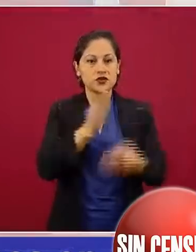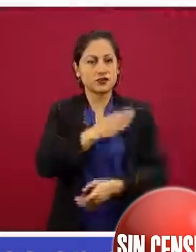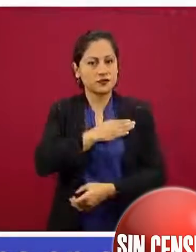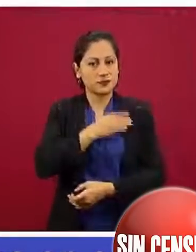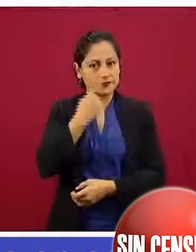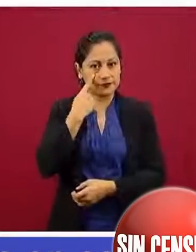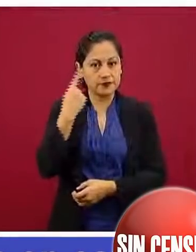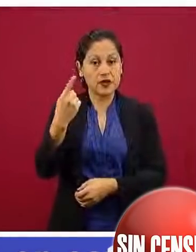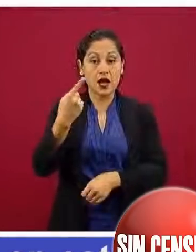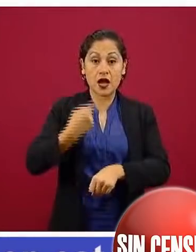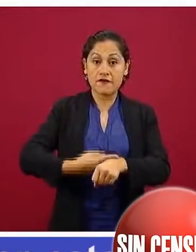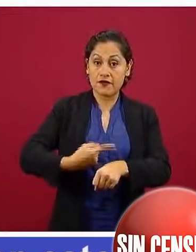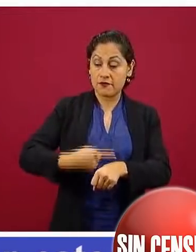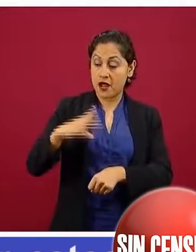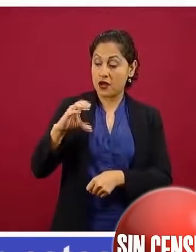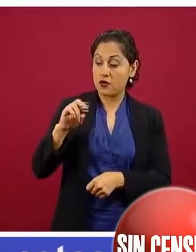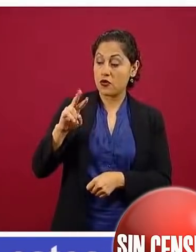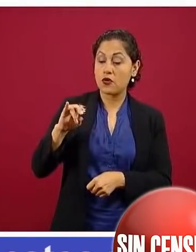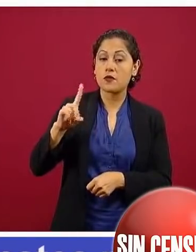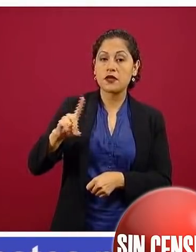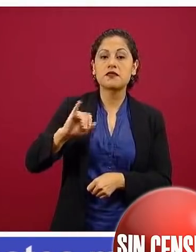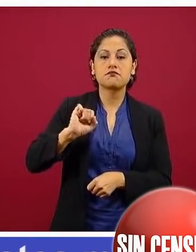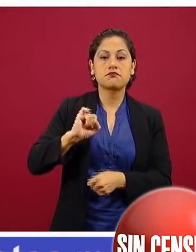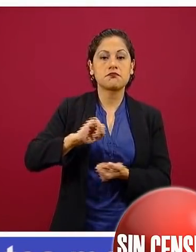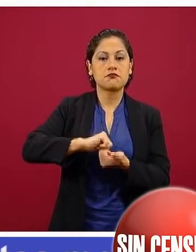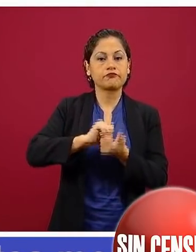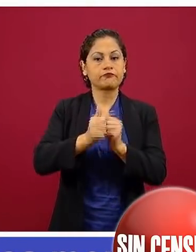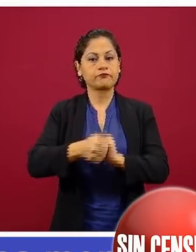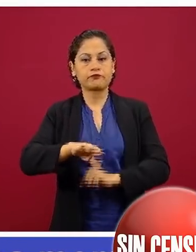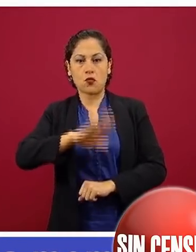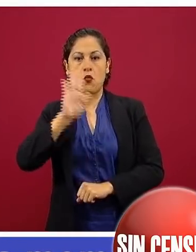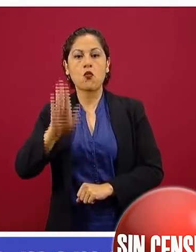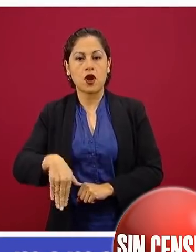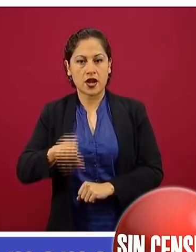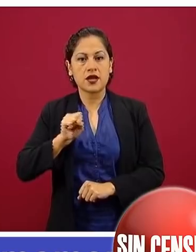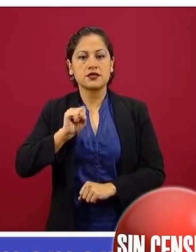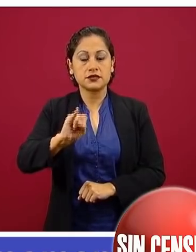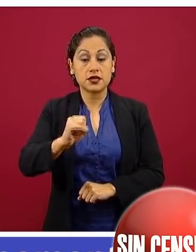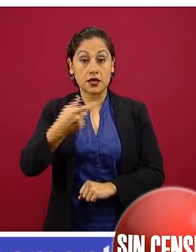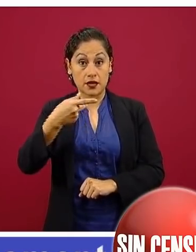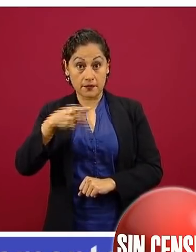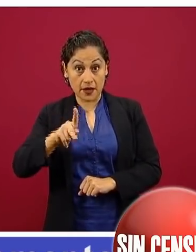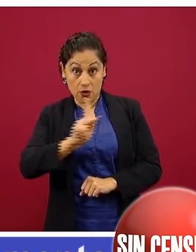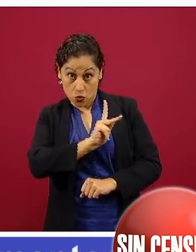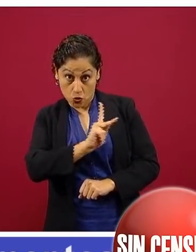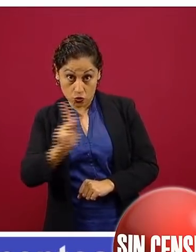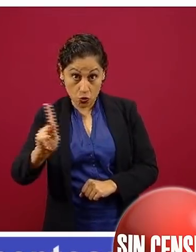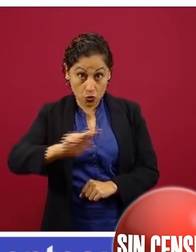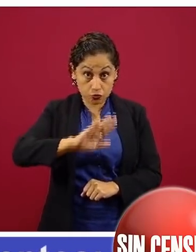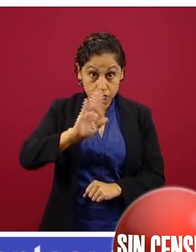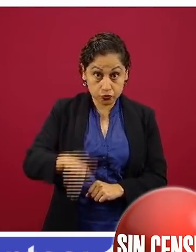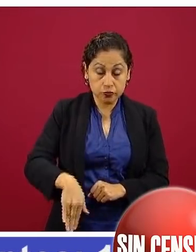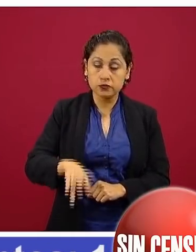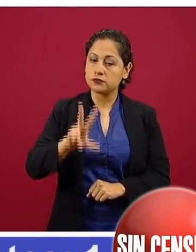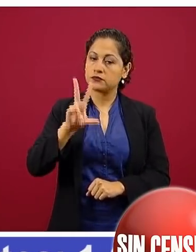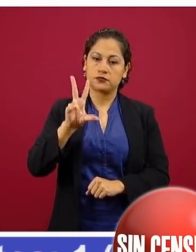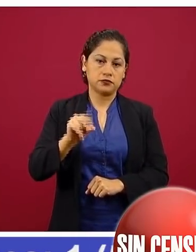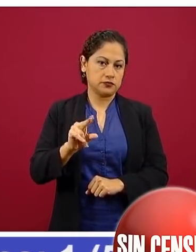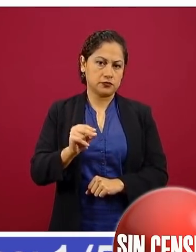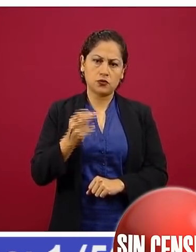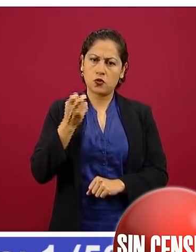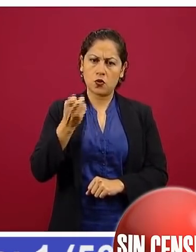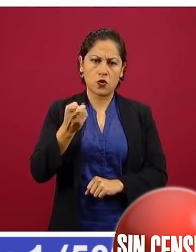COVID es una enfermedad que puede causar la muerte, cierto, pero no todas las personas, y lejos está de ser la mayoría de